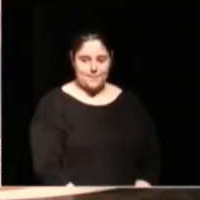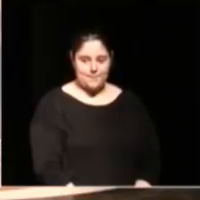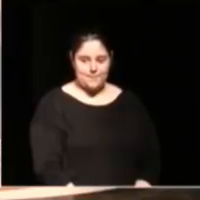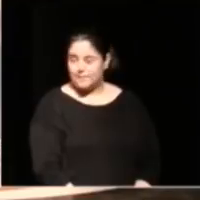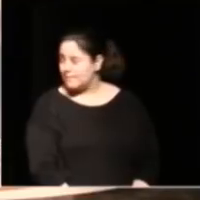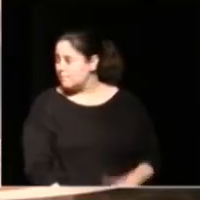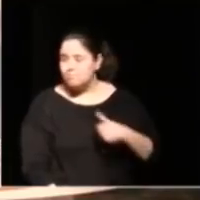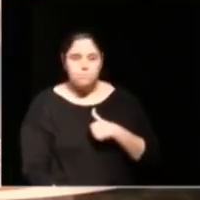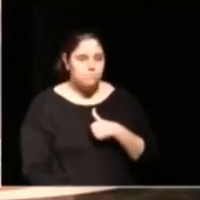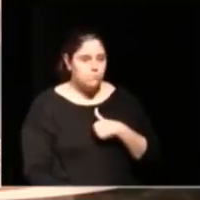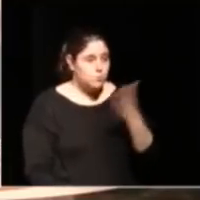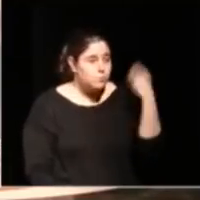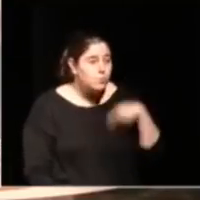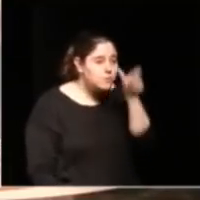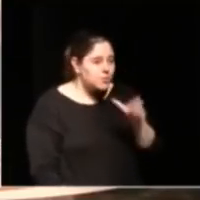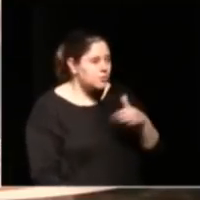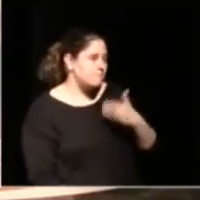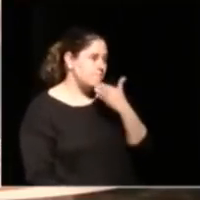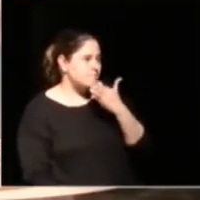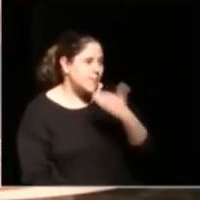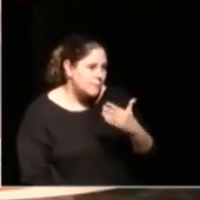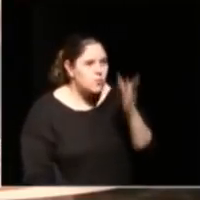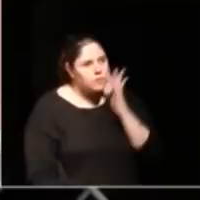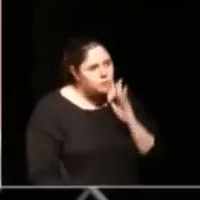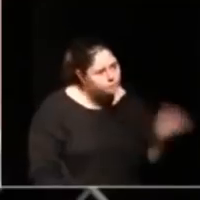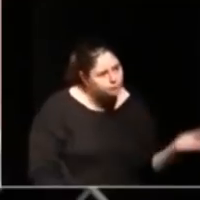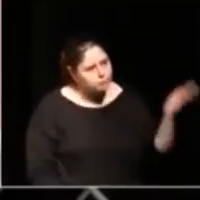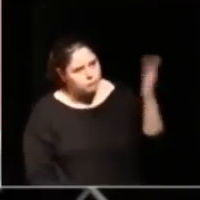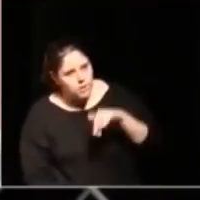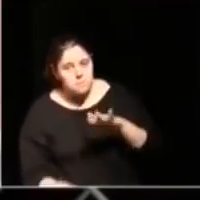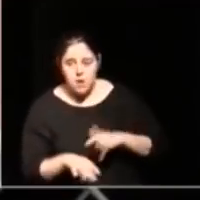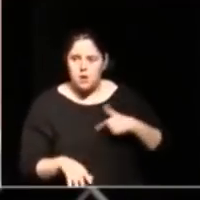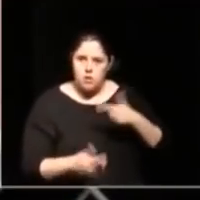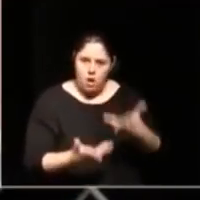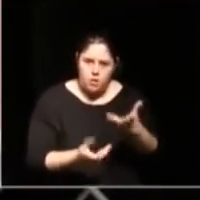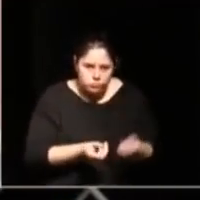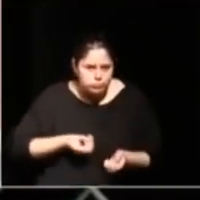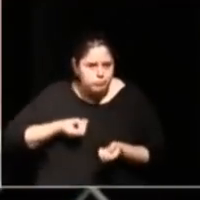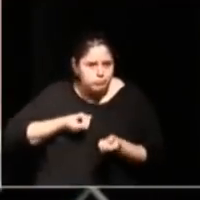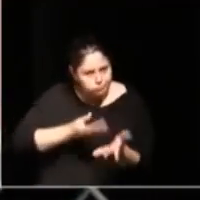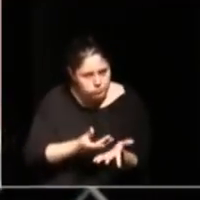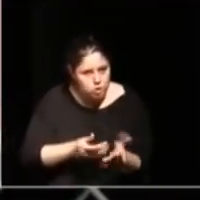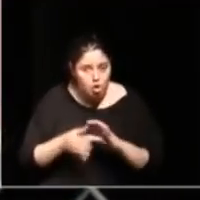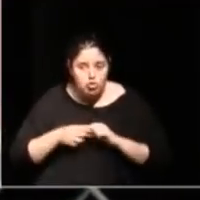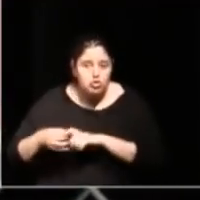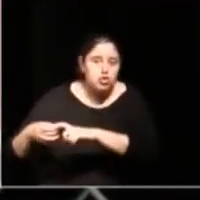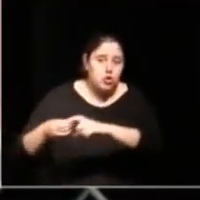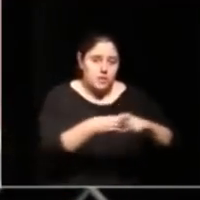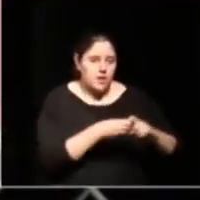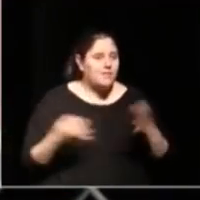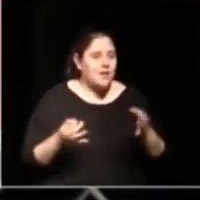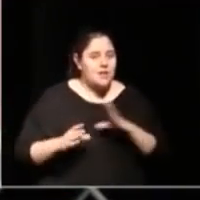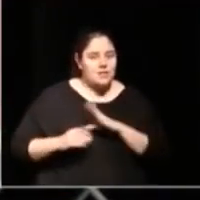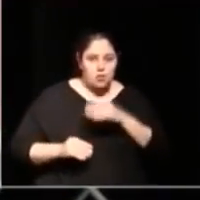Les pedí que vinieran conmigo para deciros con ellas y con ellos que la solidaridad es la ternura de los